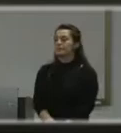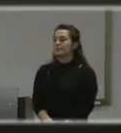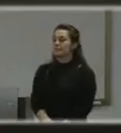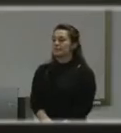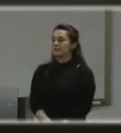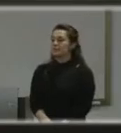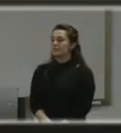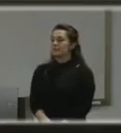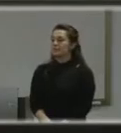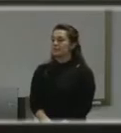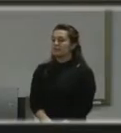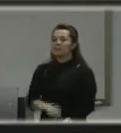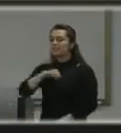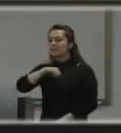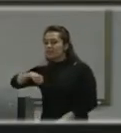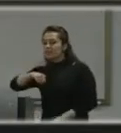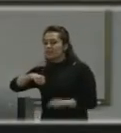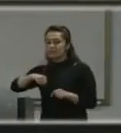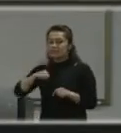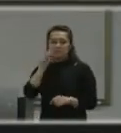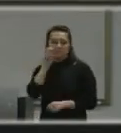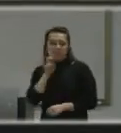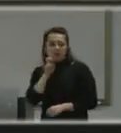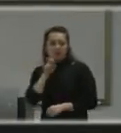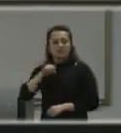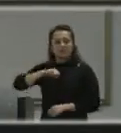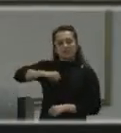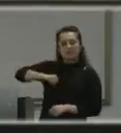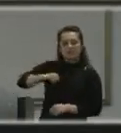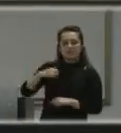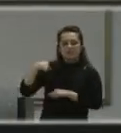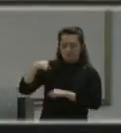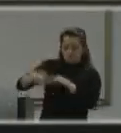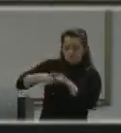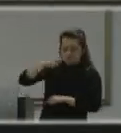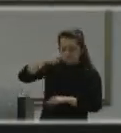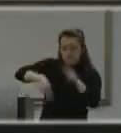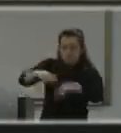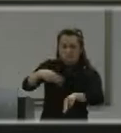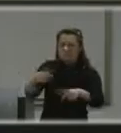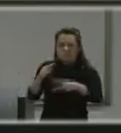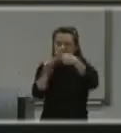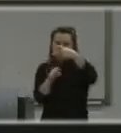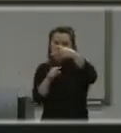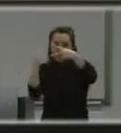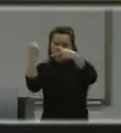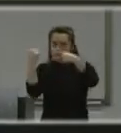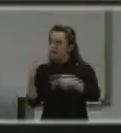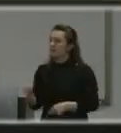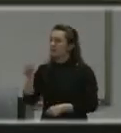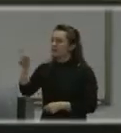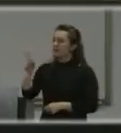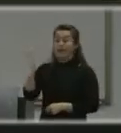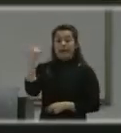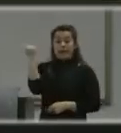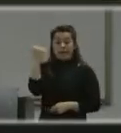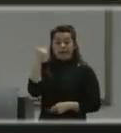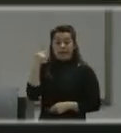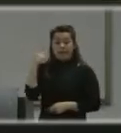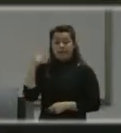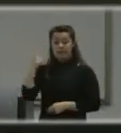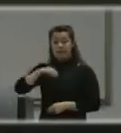Algunos de, ¿cuáles son derechos sexuales y cuáles son derechos reproductivos en general? Pues en general los derechos